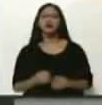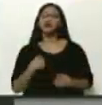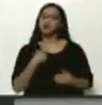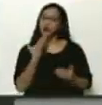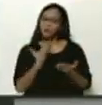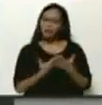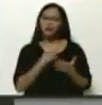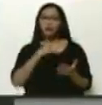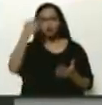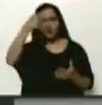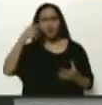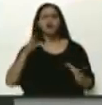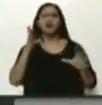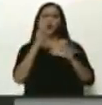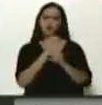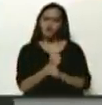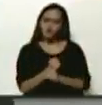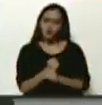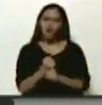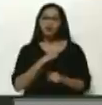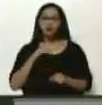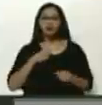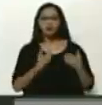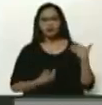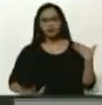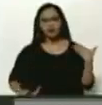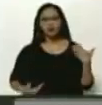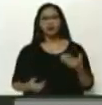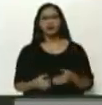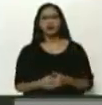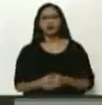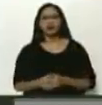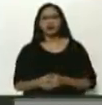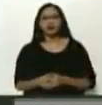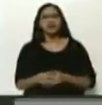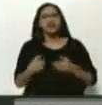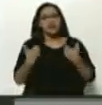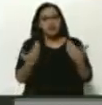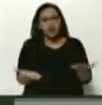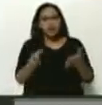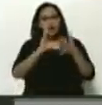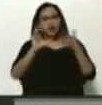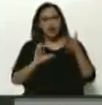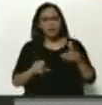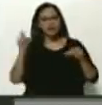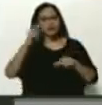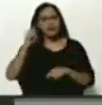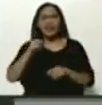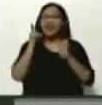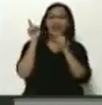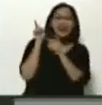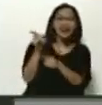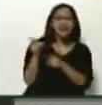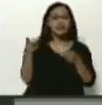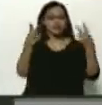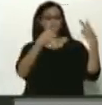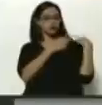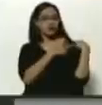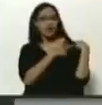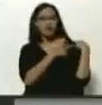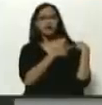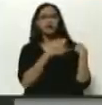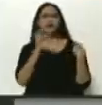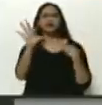pueblo que confíe plenamente en nuestro presidente. Démosle las herramientas necesarias para enfrentar. Es a él el que le corresponde tomar